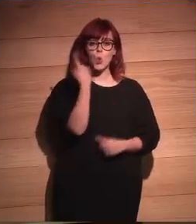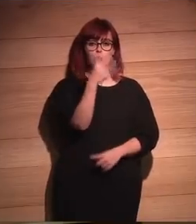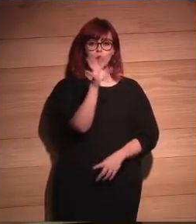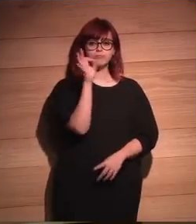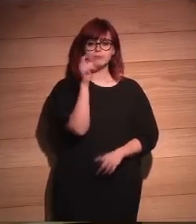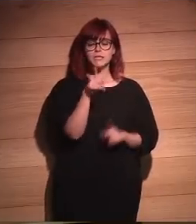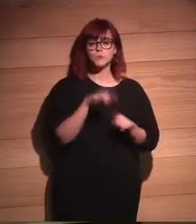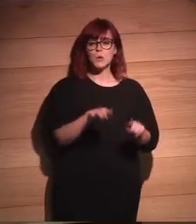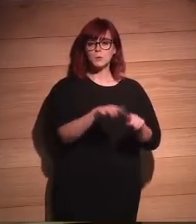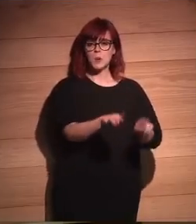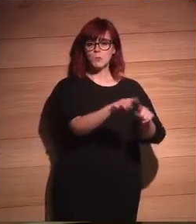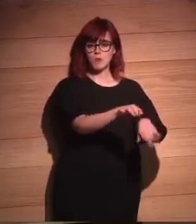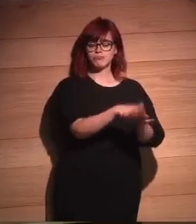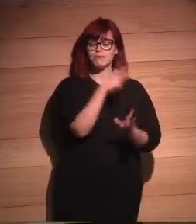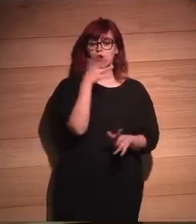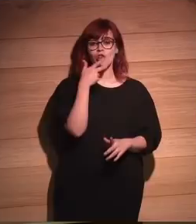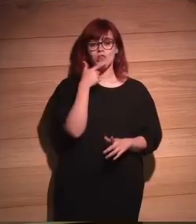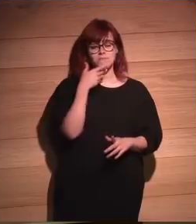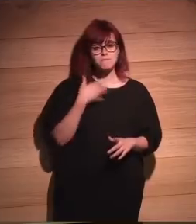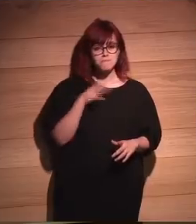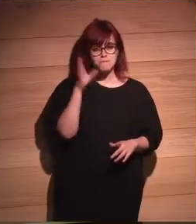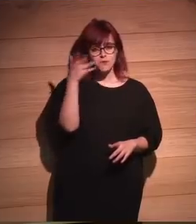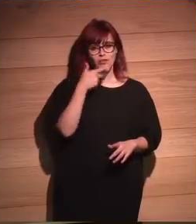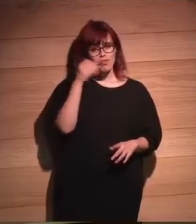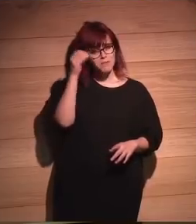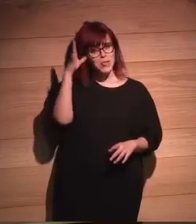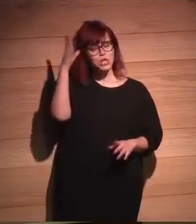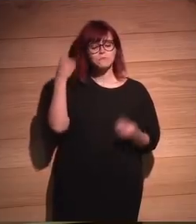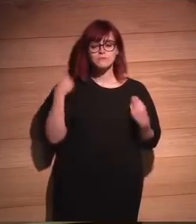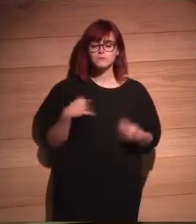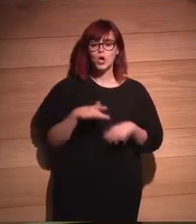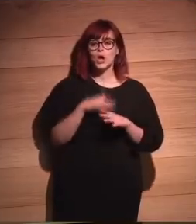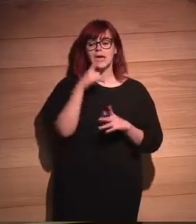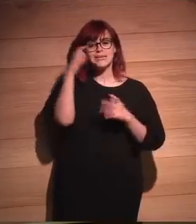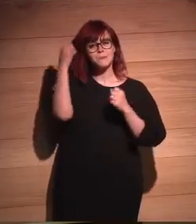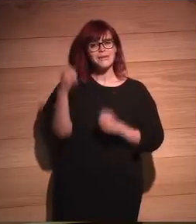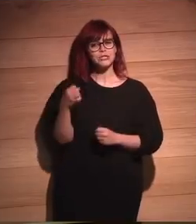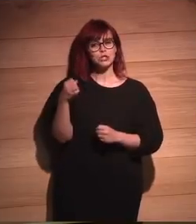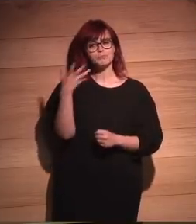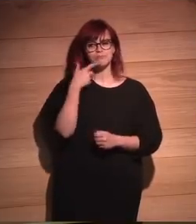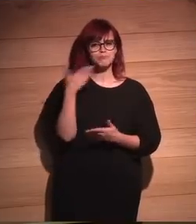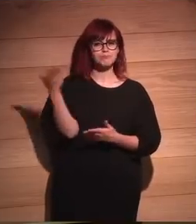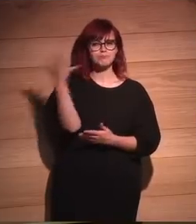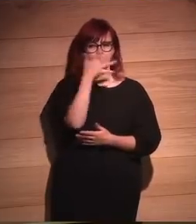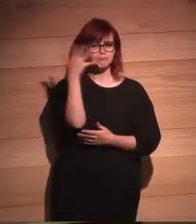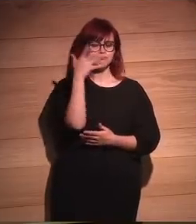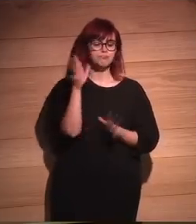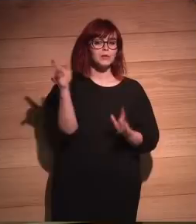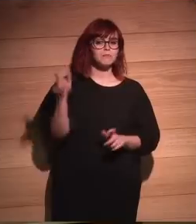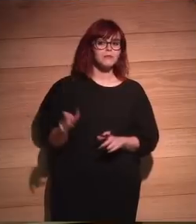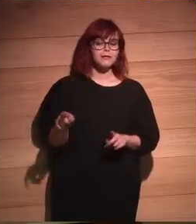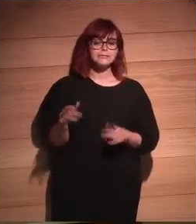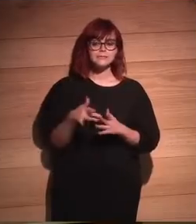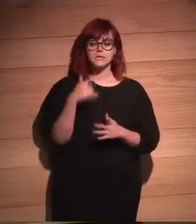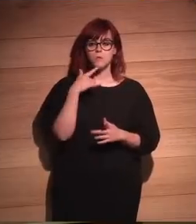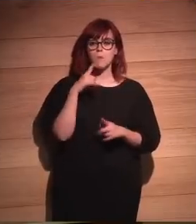eso ocurre también con respecto del conocimiento. O sea, desconfiamos de los expertos, pero cuando necesitamos un experto, cuando